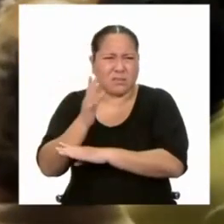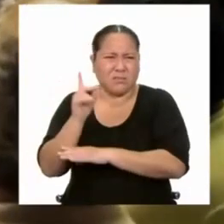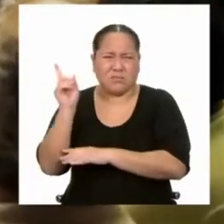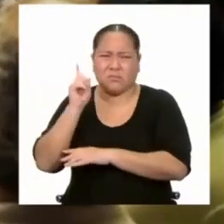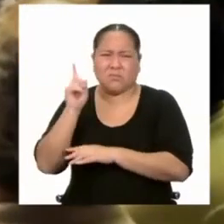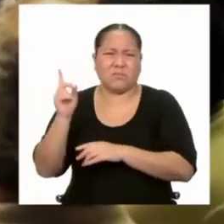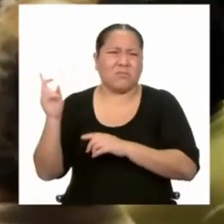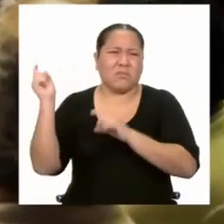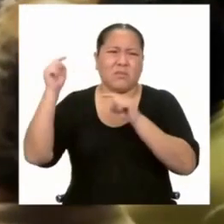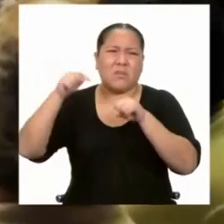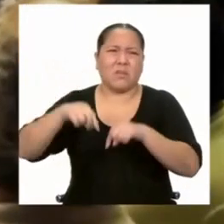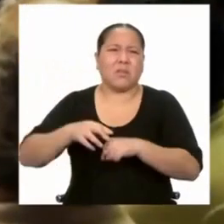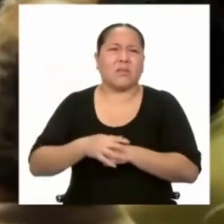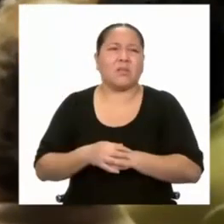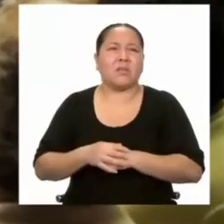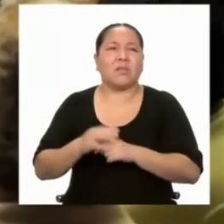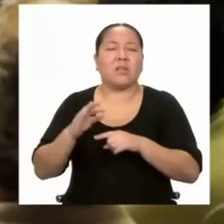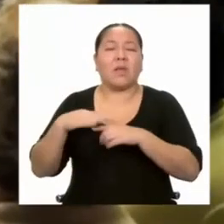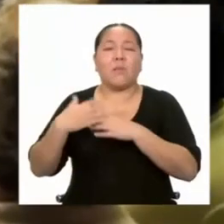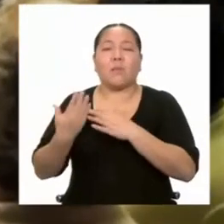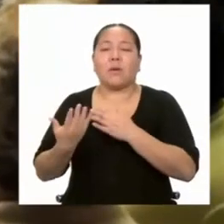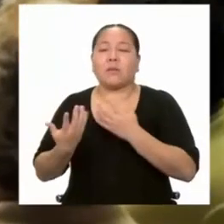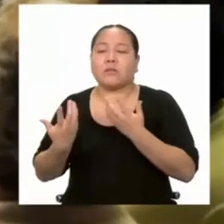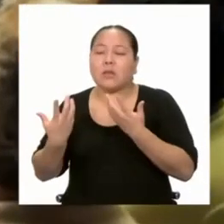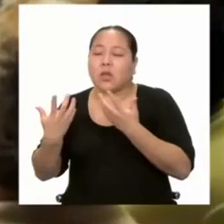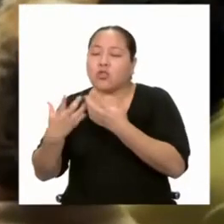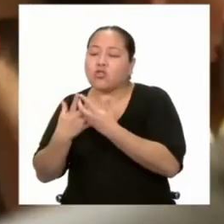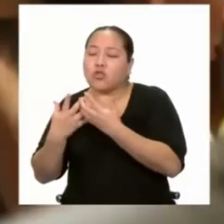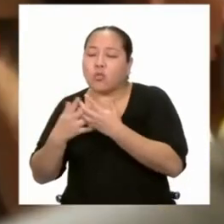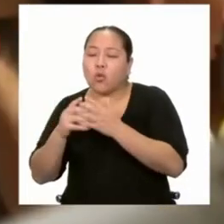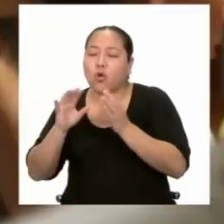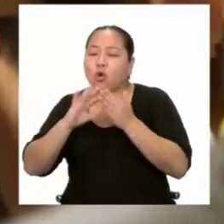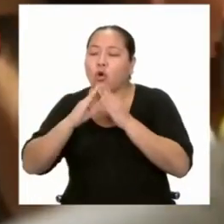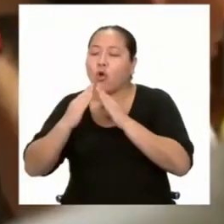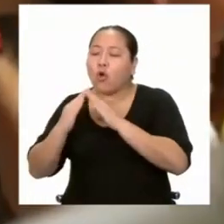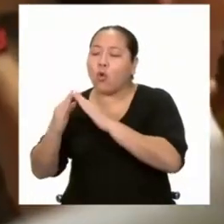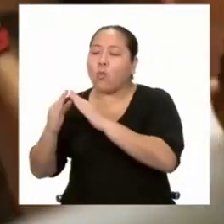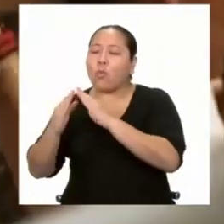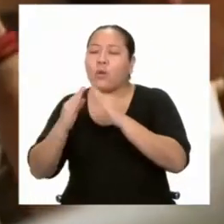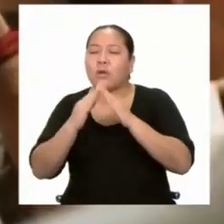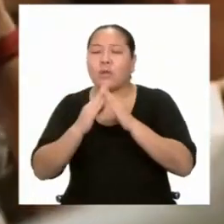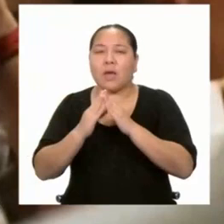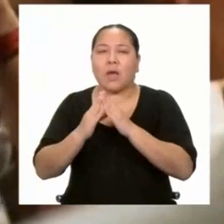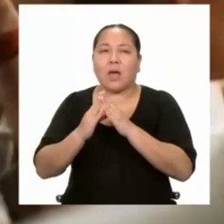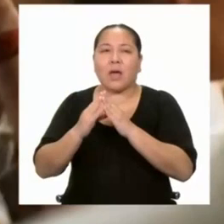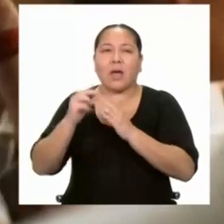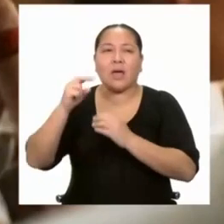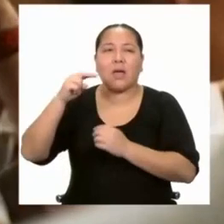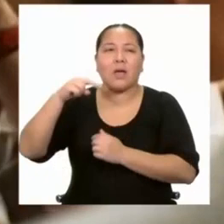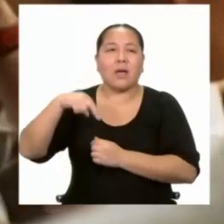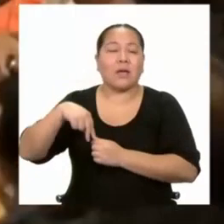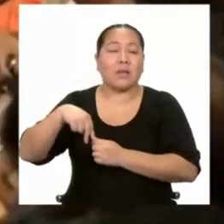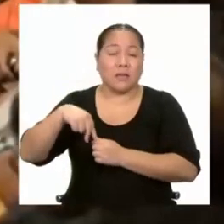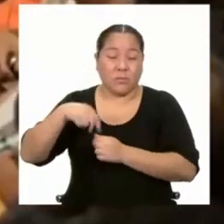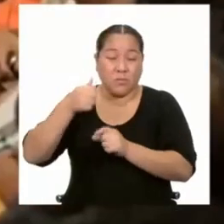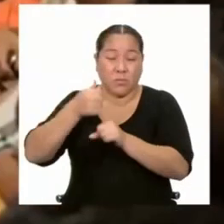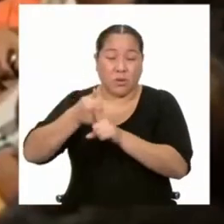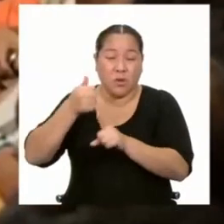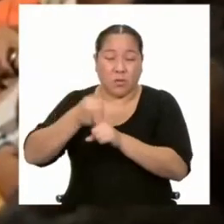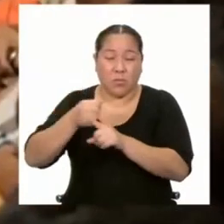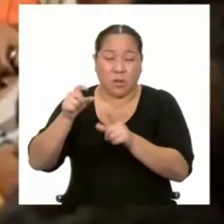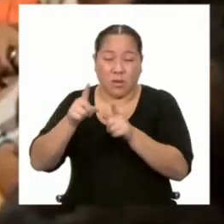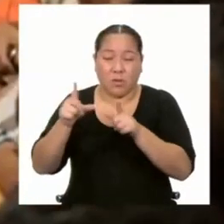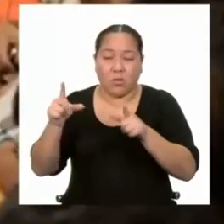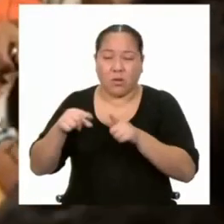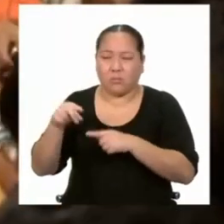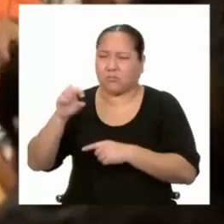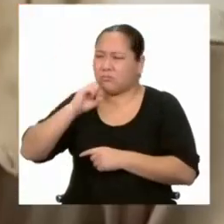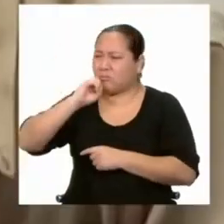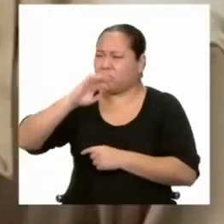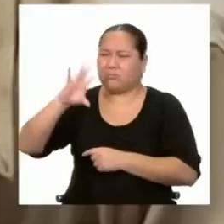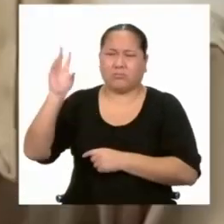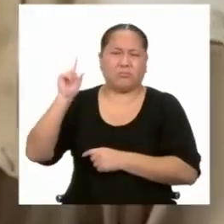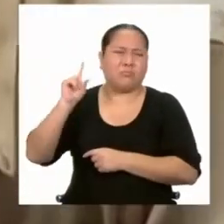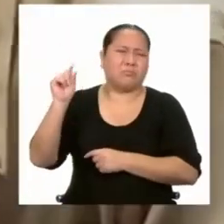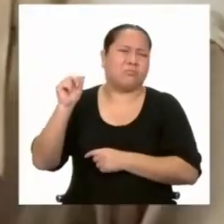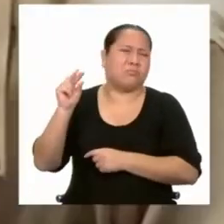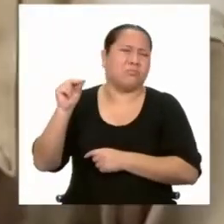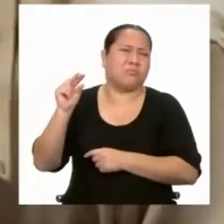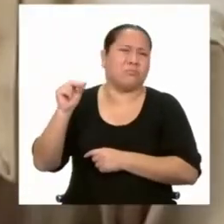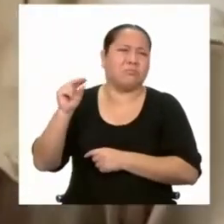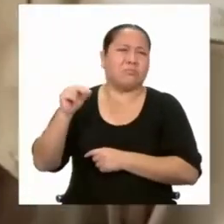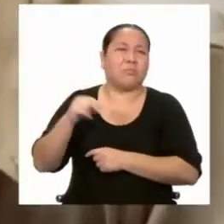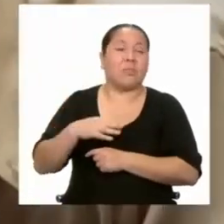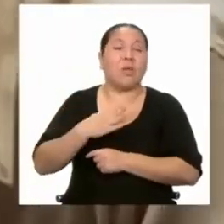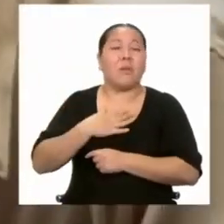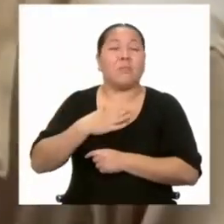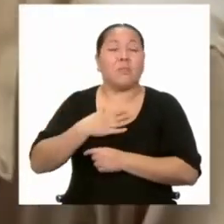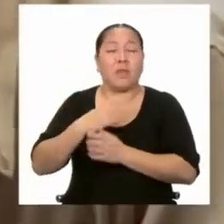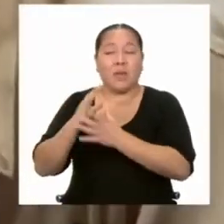Y después cuando nos asociamos con una comunidad nativa, nos dijeron, olvídate, eso no funciona. Pues mi socio se pasó